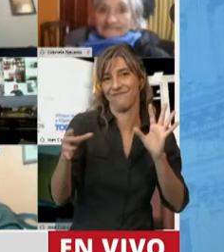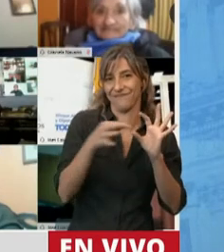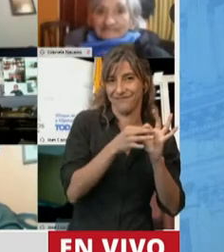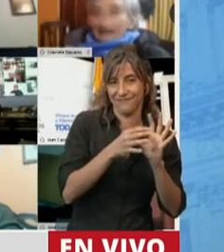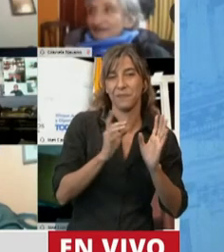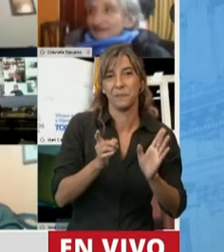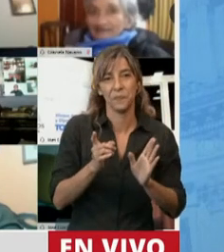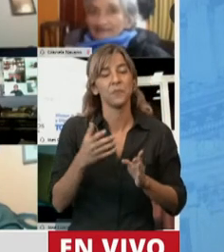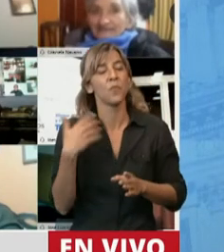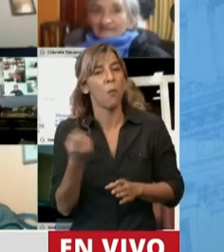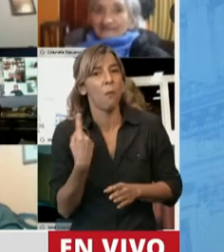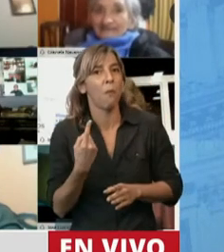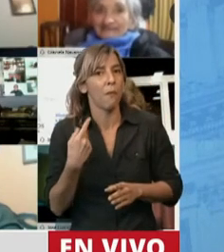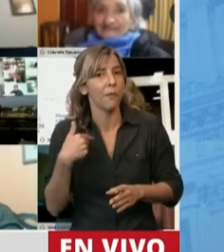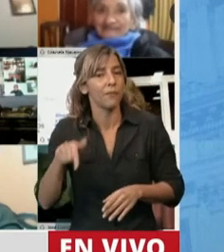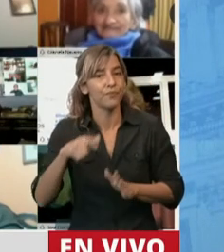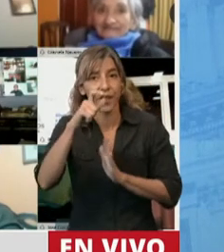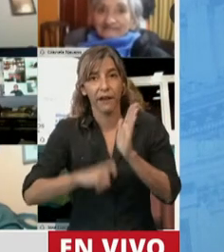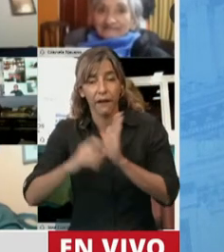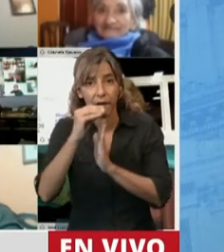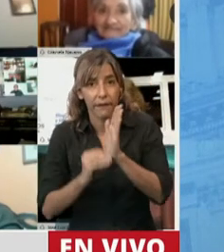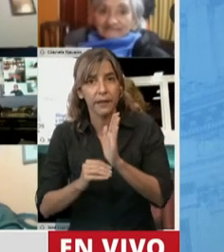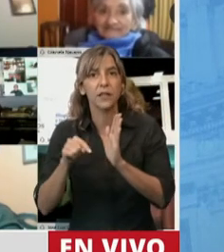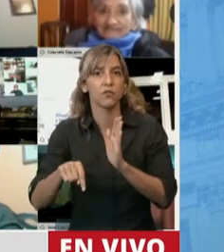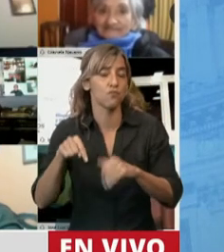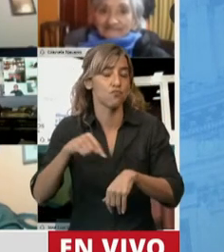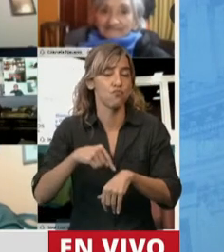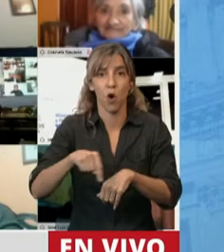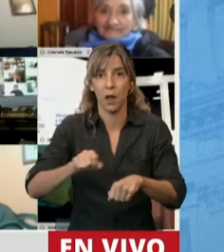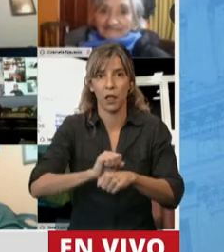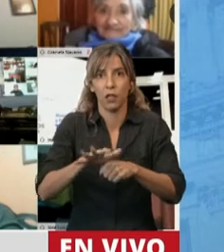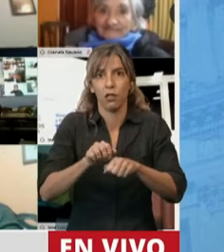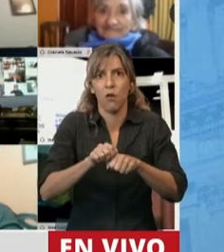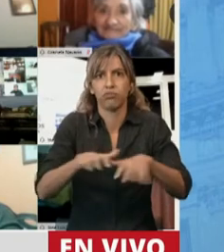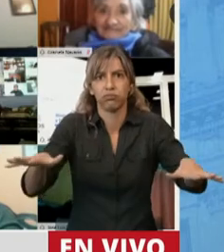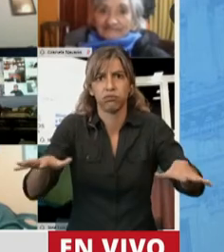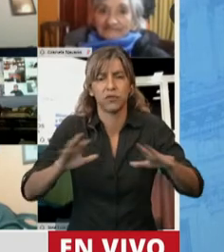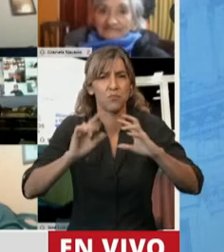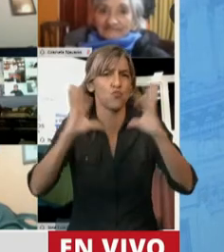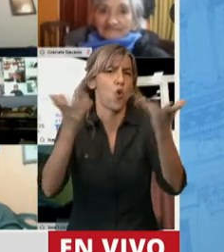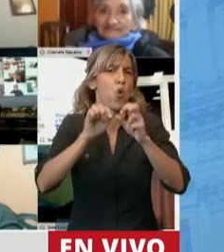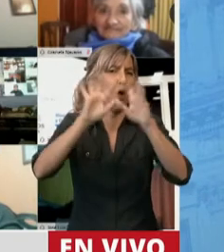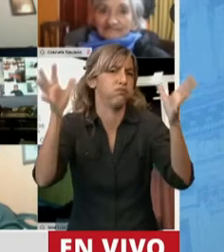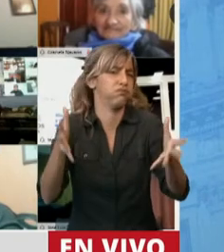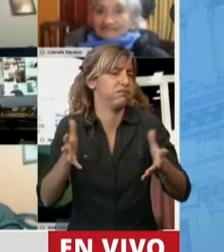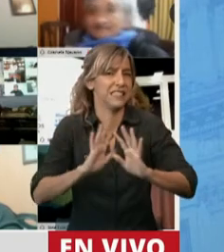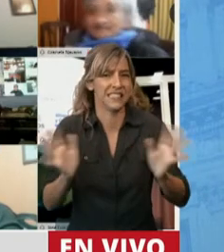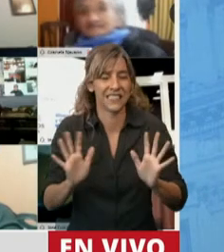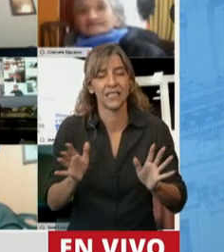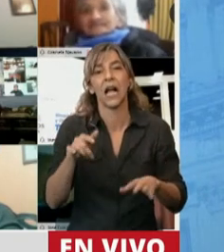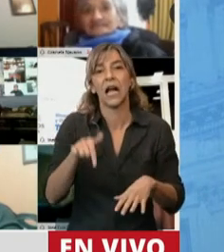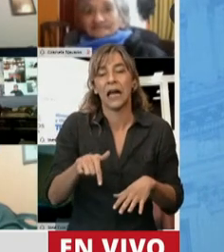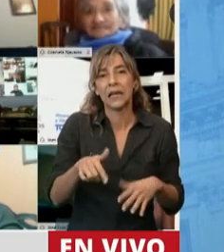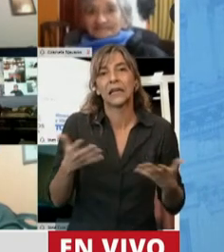evitar que en medio de la pandemia desatada por este virus a nivel global, en medio de la desesperación,